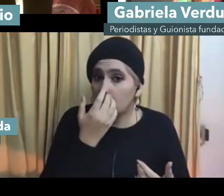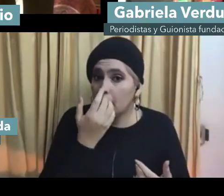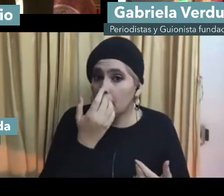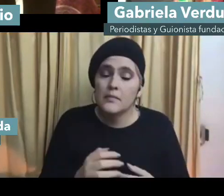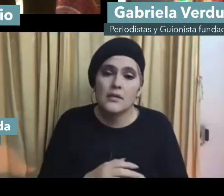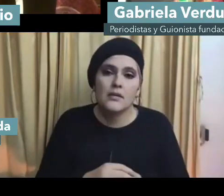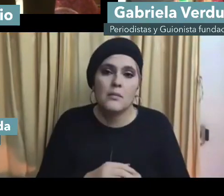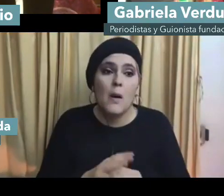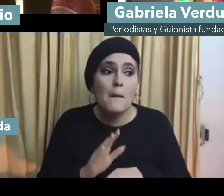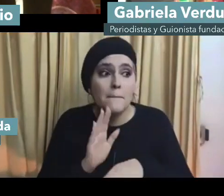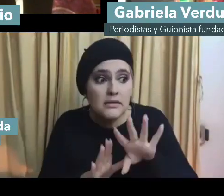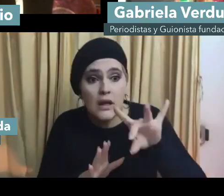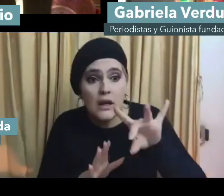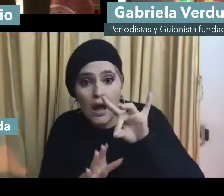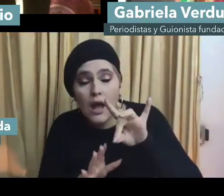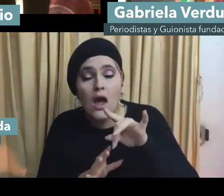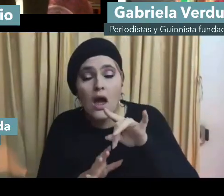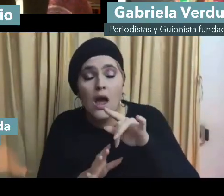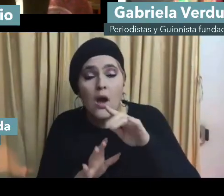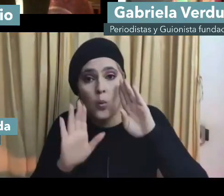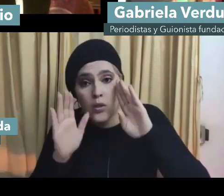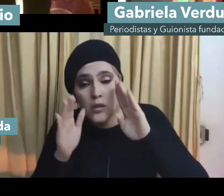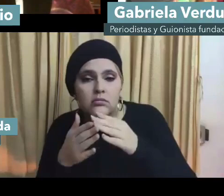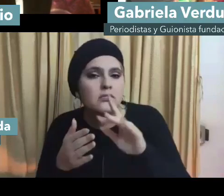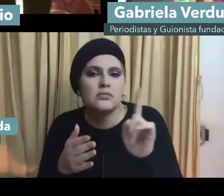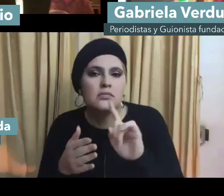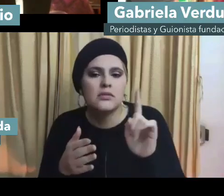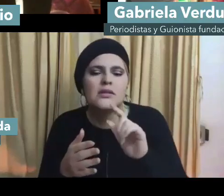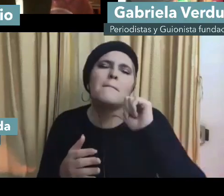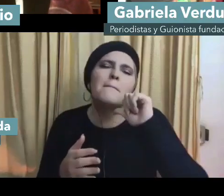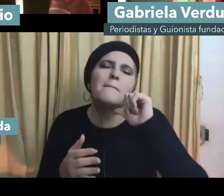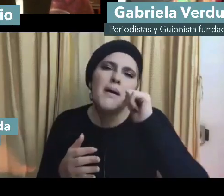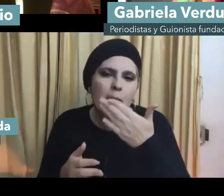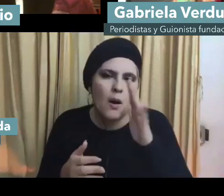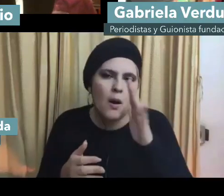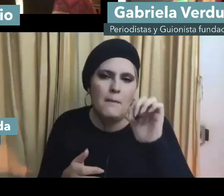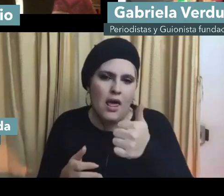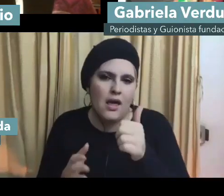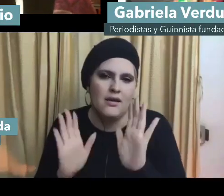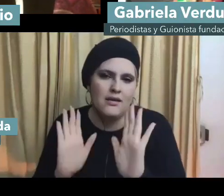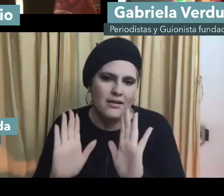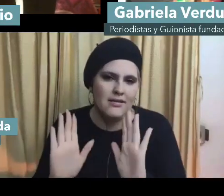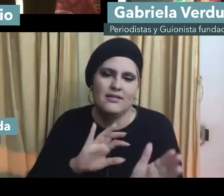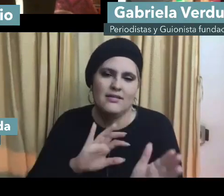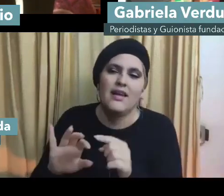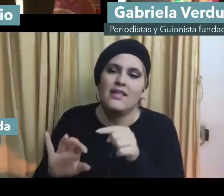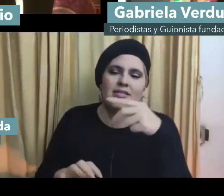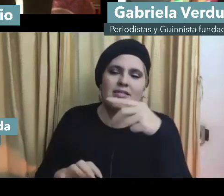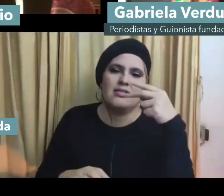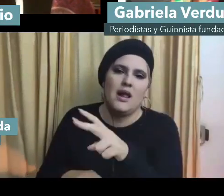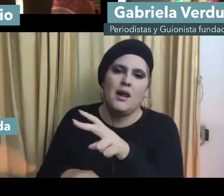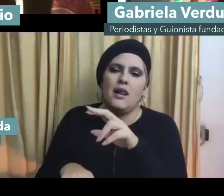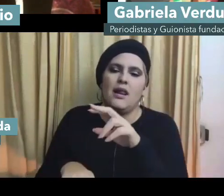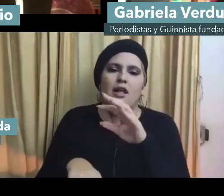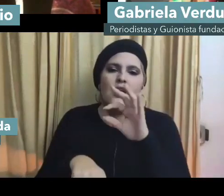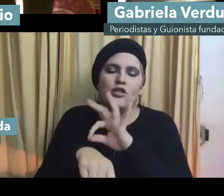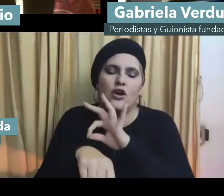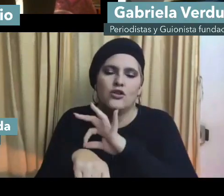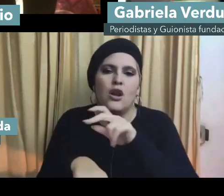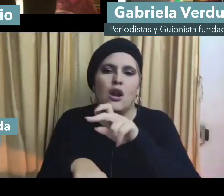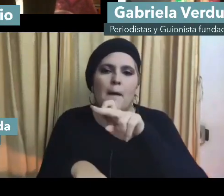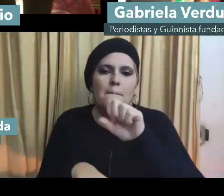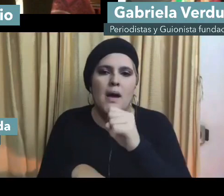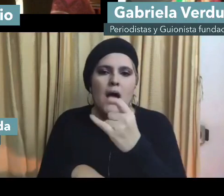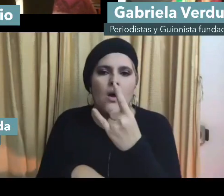un grupo, vamos a dejar para mañana mejor, porque si no le vamos a quitar a la doctora Paula Reagada toda su presentación de mañana. Eso mejor. Y para que se queden y que vengan